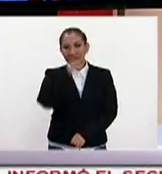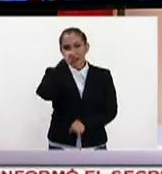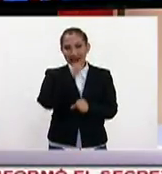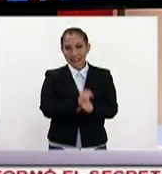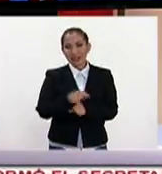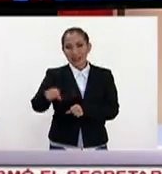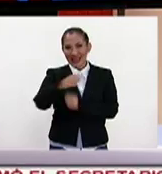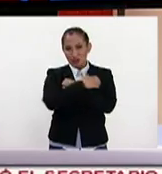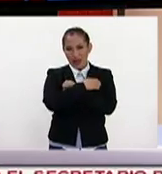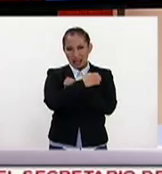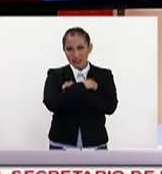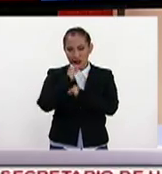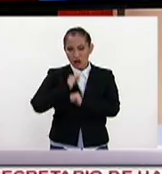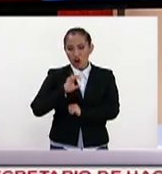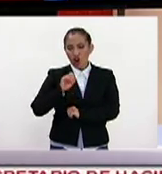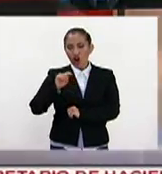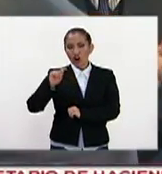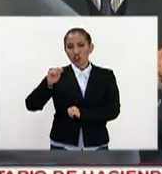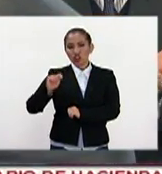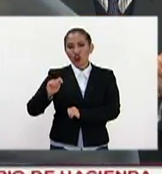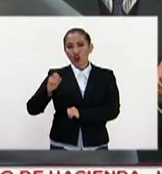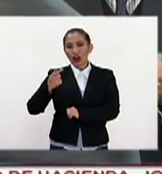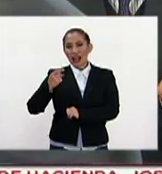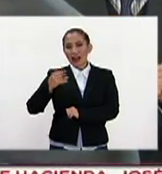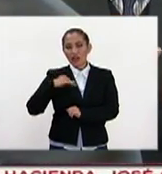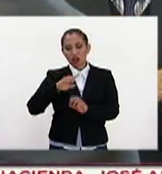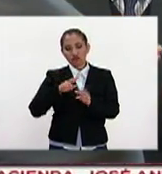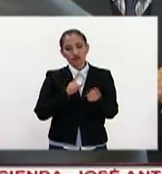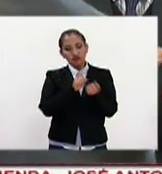El secretario de Educación Pública, Otto Granados,